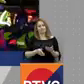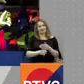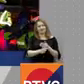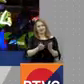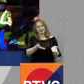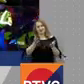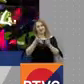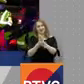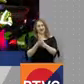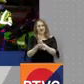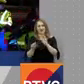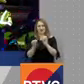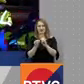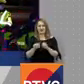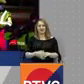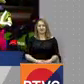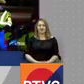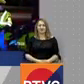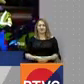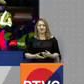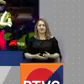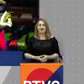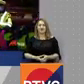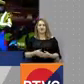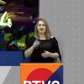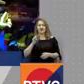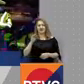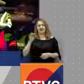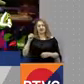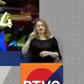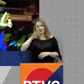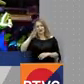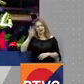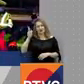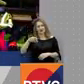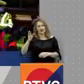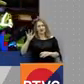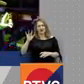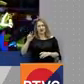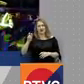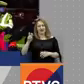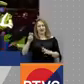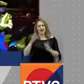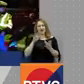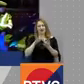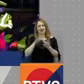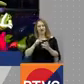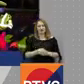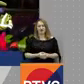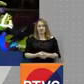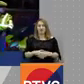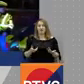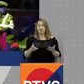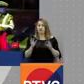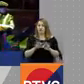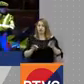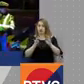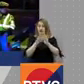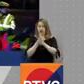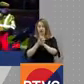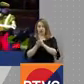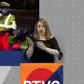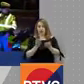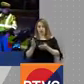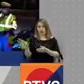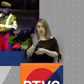información danielle cañas rtvce noticias conectados 24/7 darían muchas gracias de importante información de servicio para todos los que